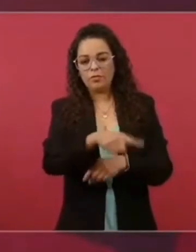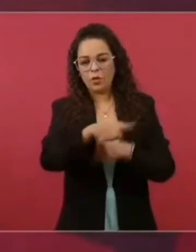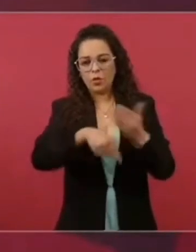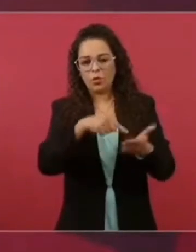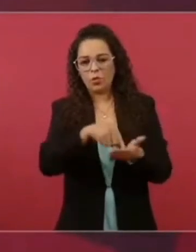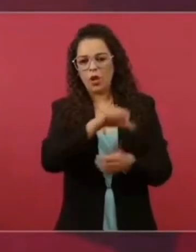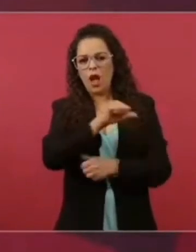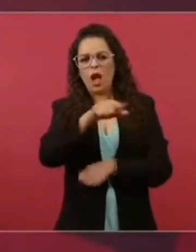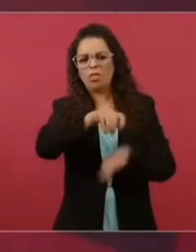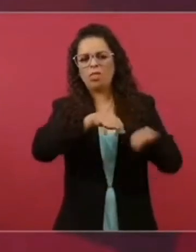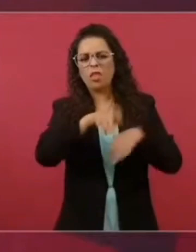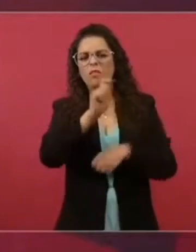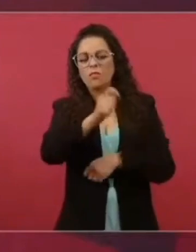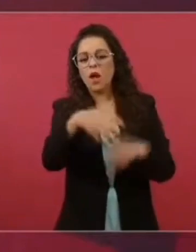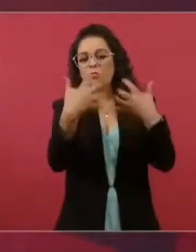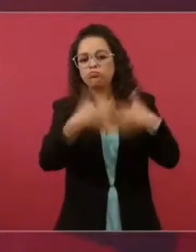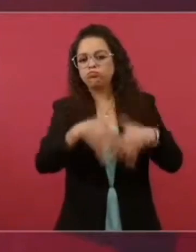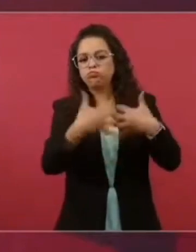que